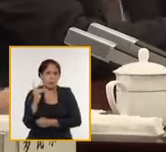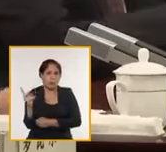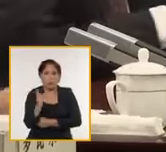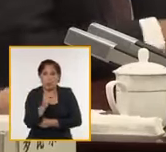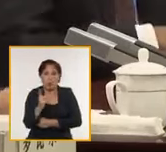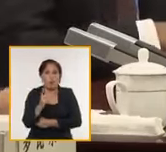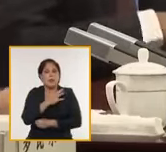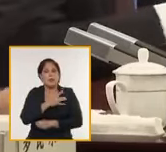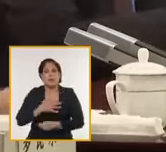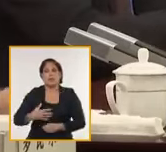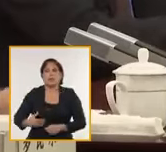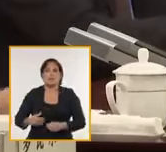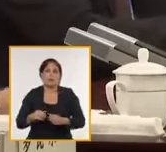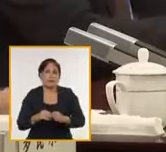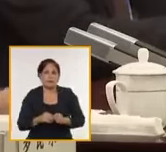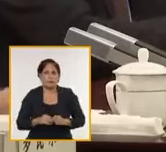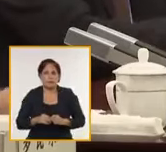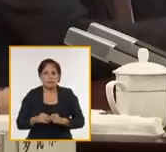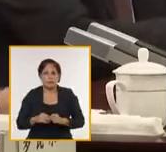la sensibilidad.